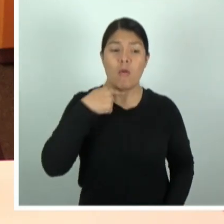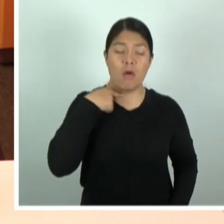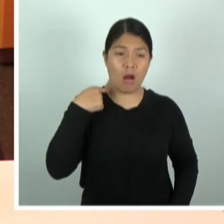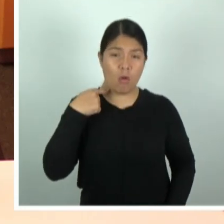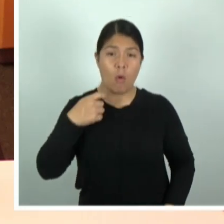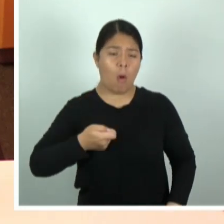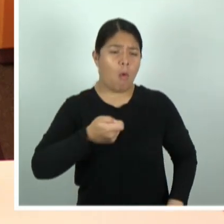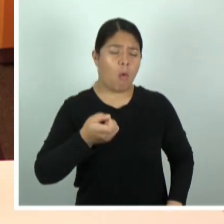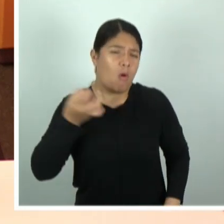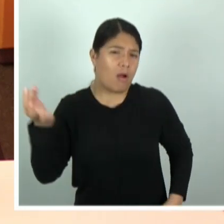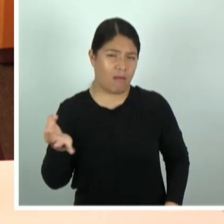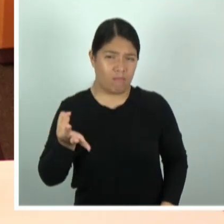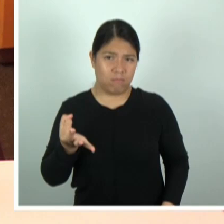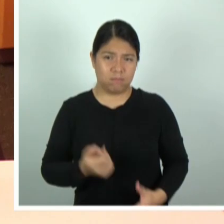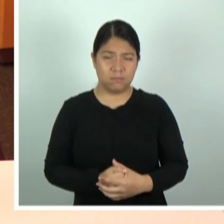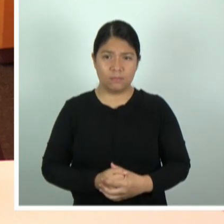provocó el pecado?